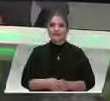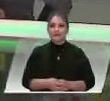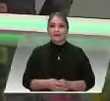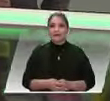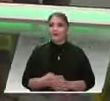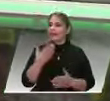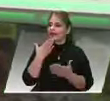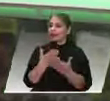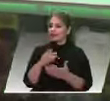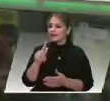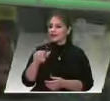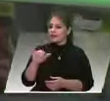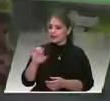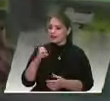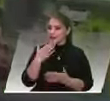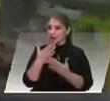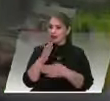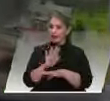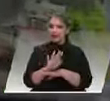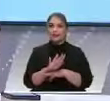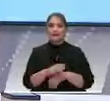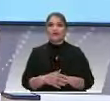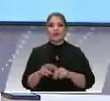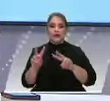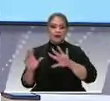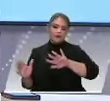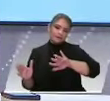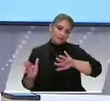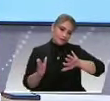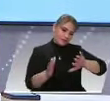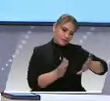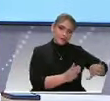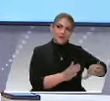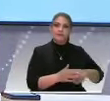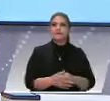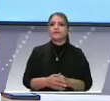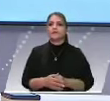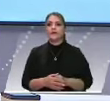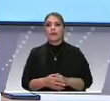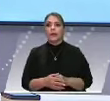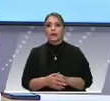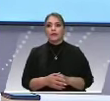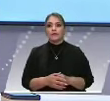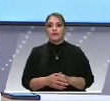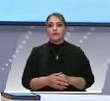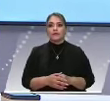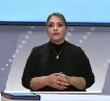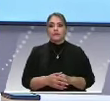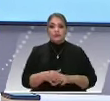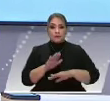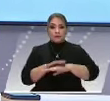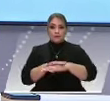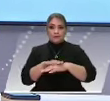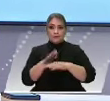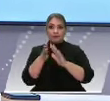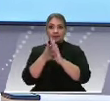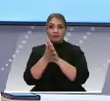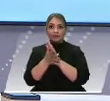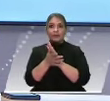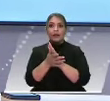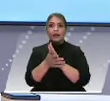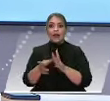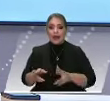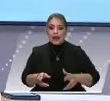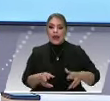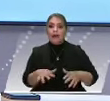Muchas gracias, buenas tardes. Vamos a cambiar ahora de campo informativo. Les contamos que debido a las fuertes lluvias de las últimas horas se desbordó el río Murrí en Vigía